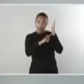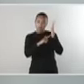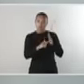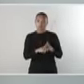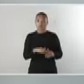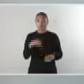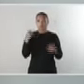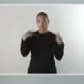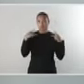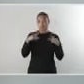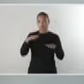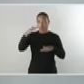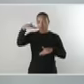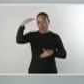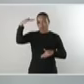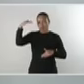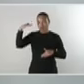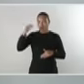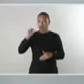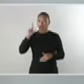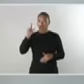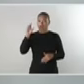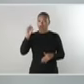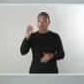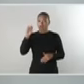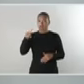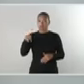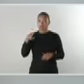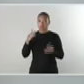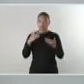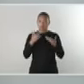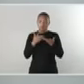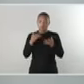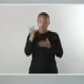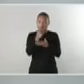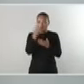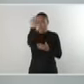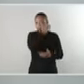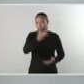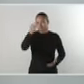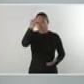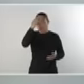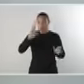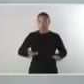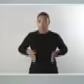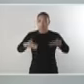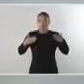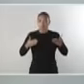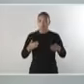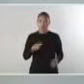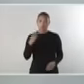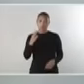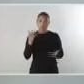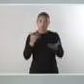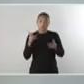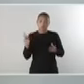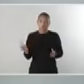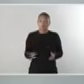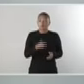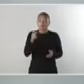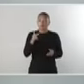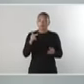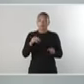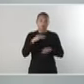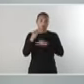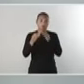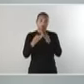que hayan aprobado las pruebas de control de confianza deberán haber hecho pública su